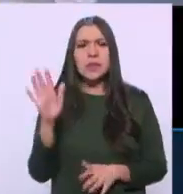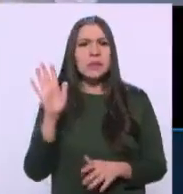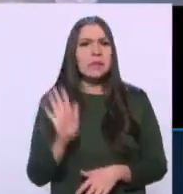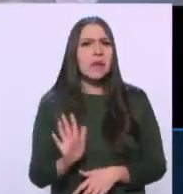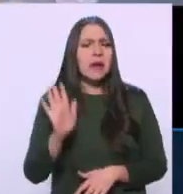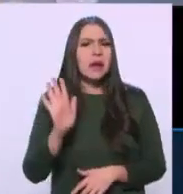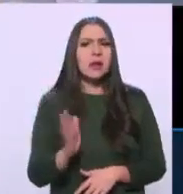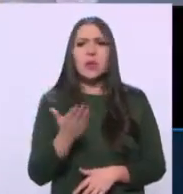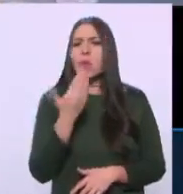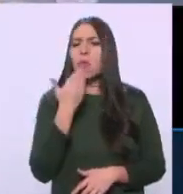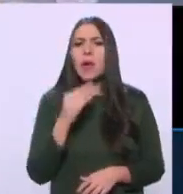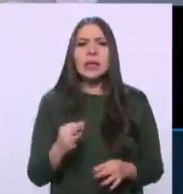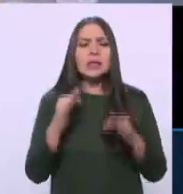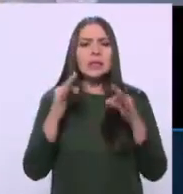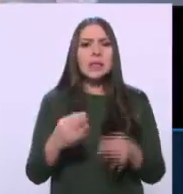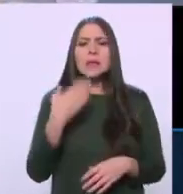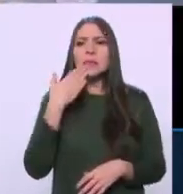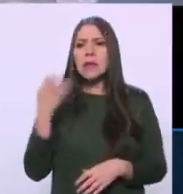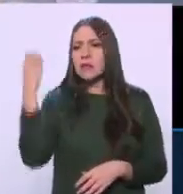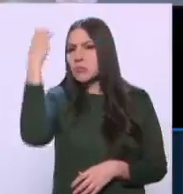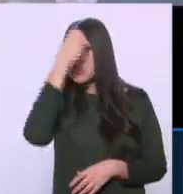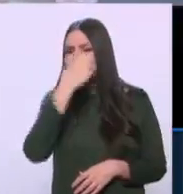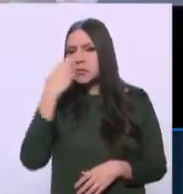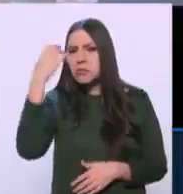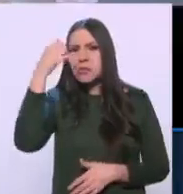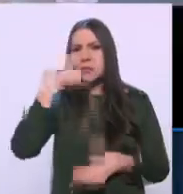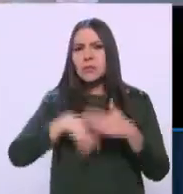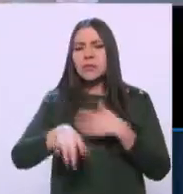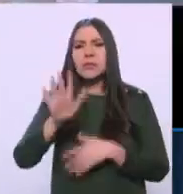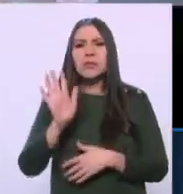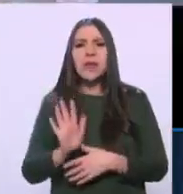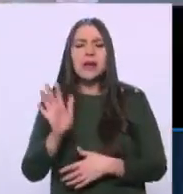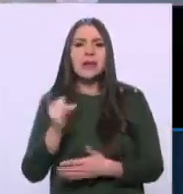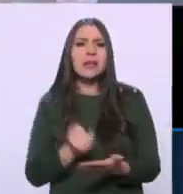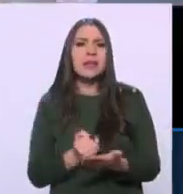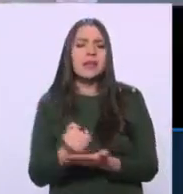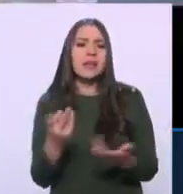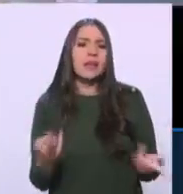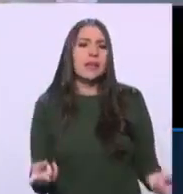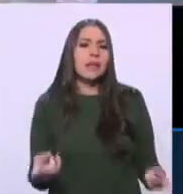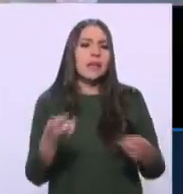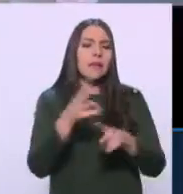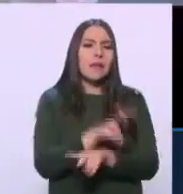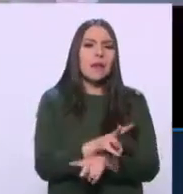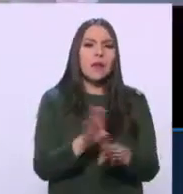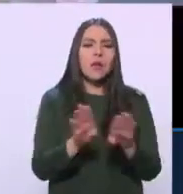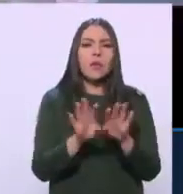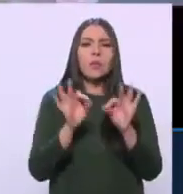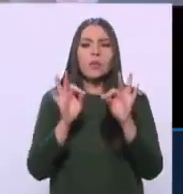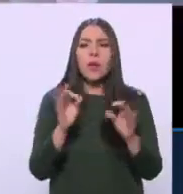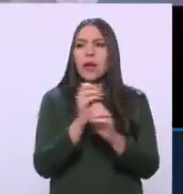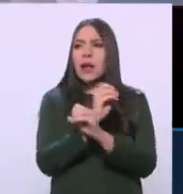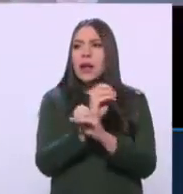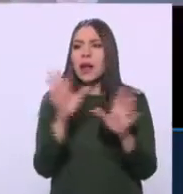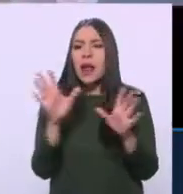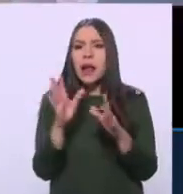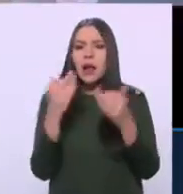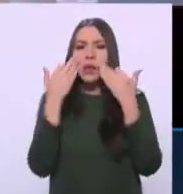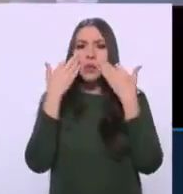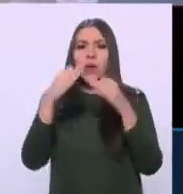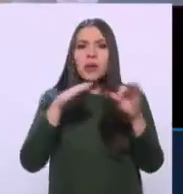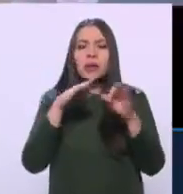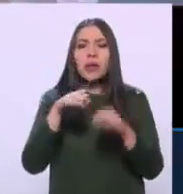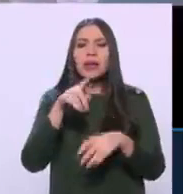hay realmente un diagnóstico ni un análisis, es como una decisión pues contraria a los principios de transparencia, contraria a lo que están señalando